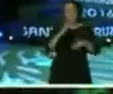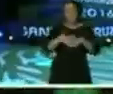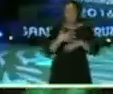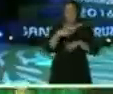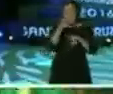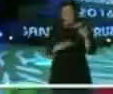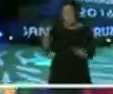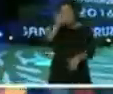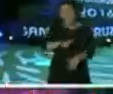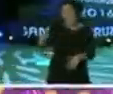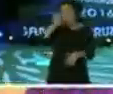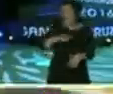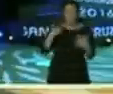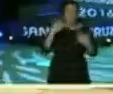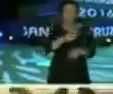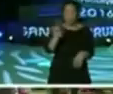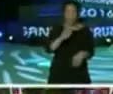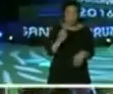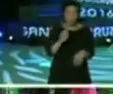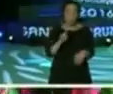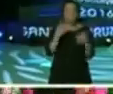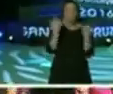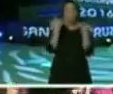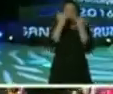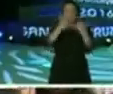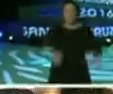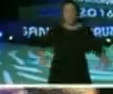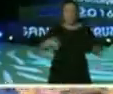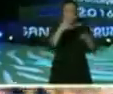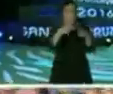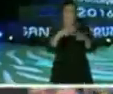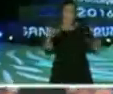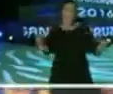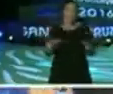un festival, es política